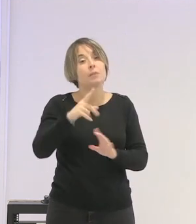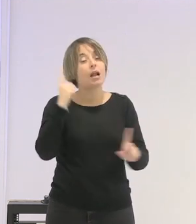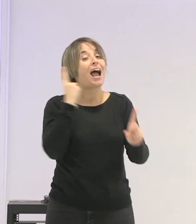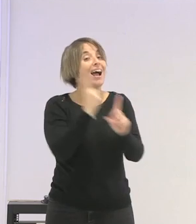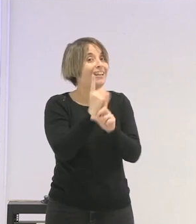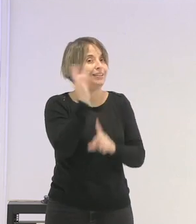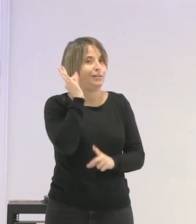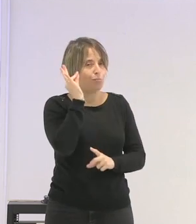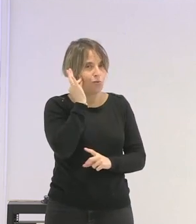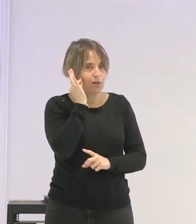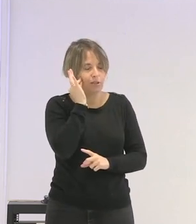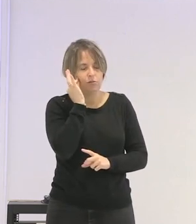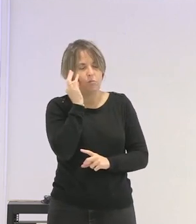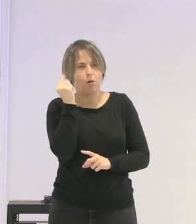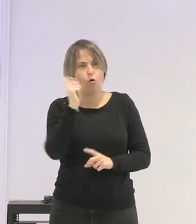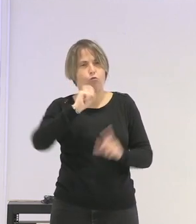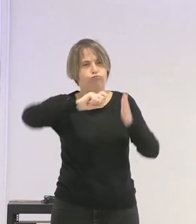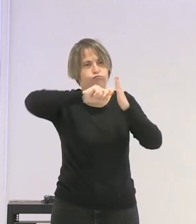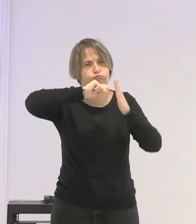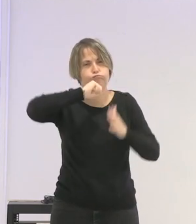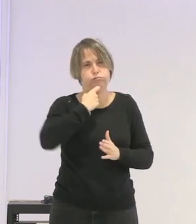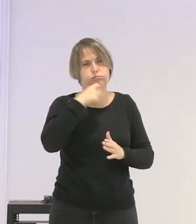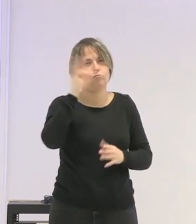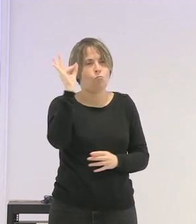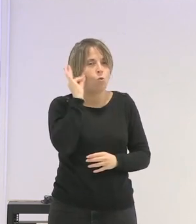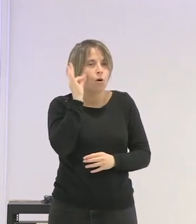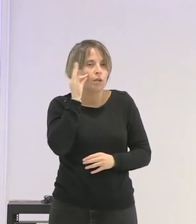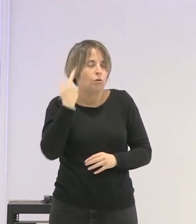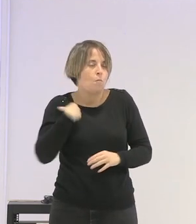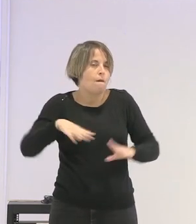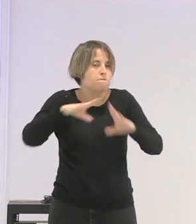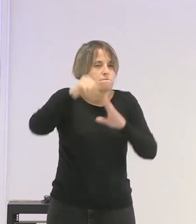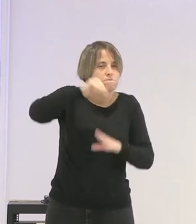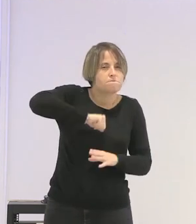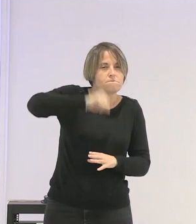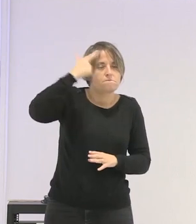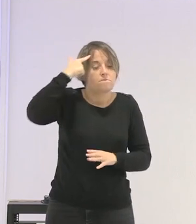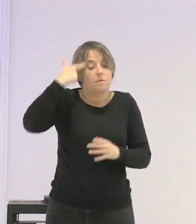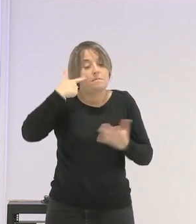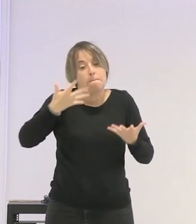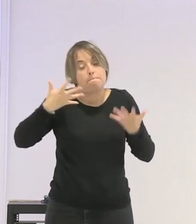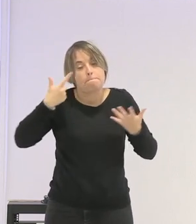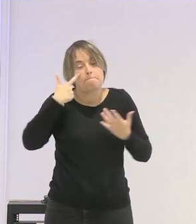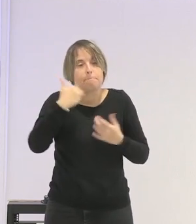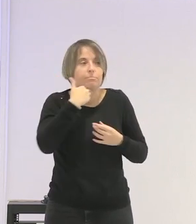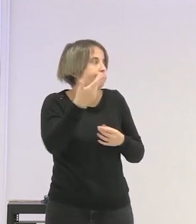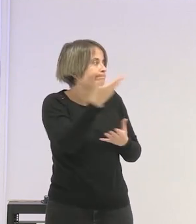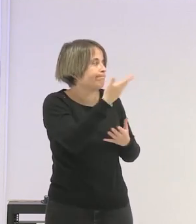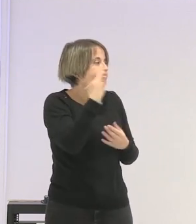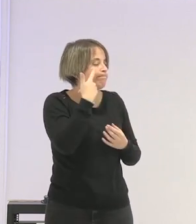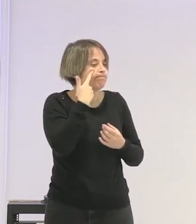como misógino, ¿no? Esa masculinidad es muy... Me hubiera encantado en realidad poneros algunas